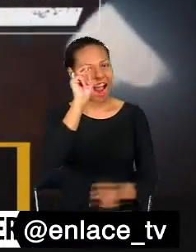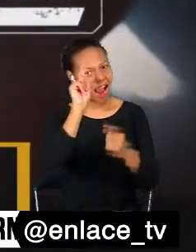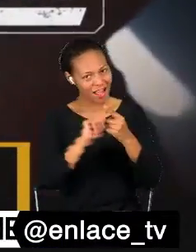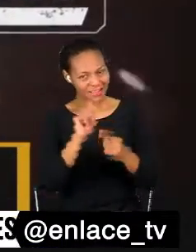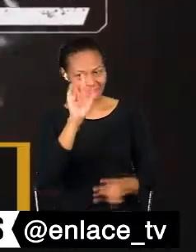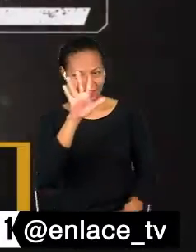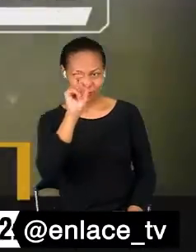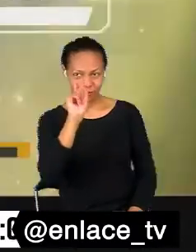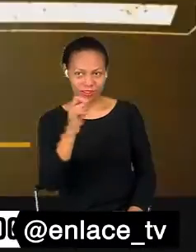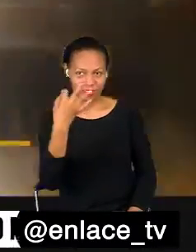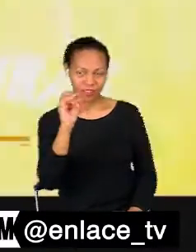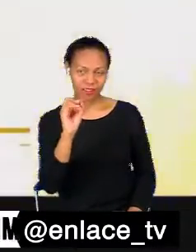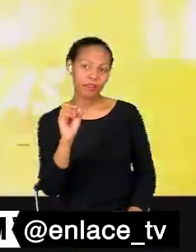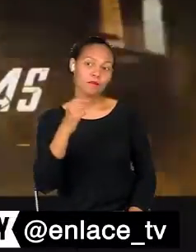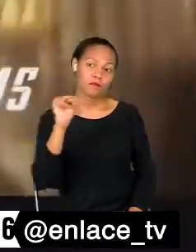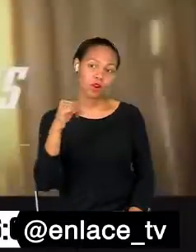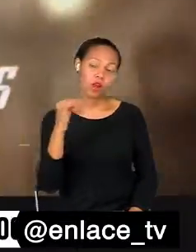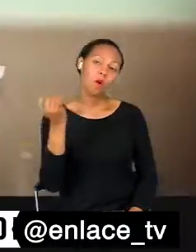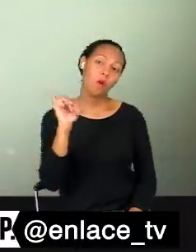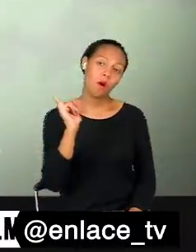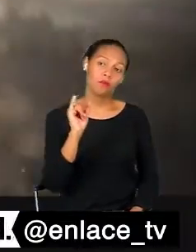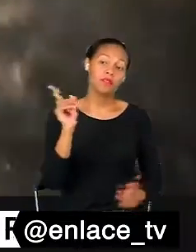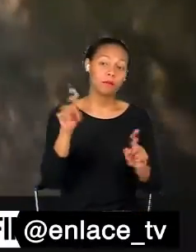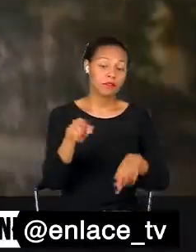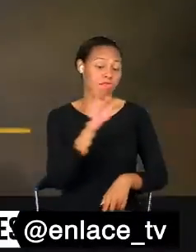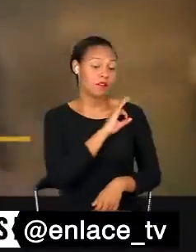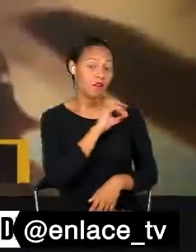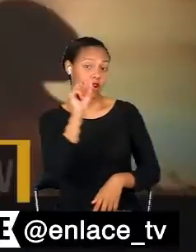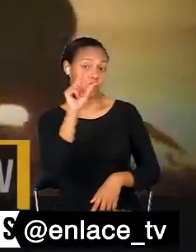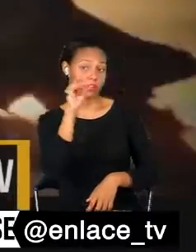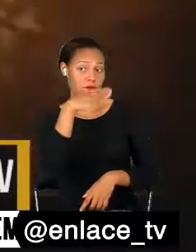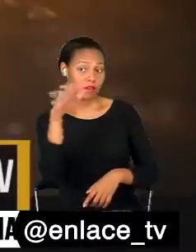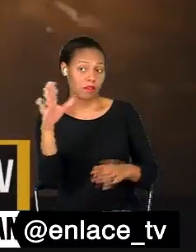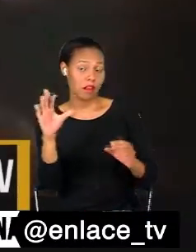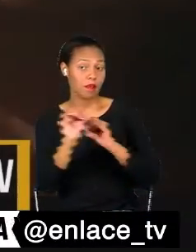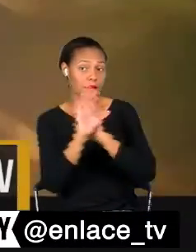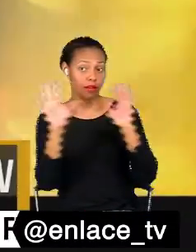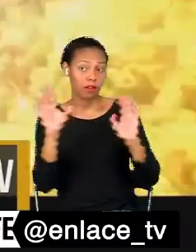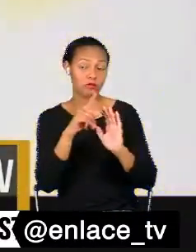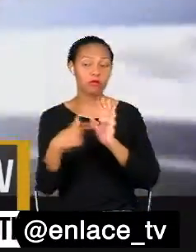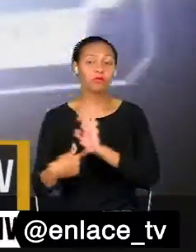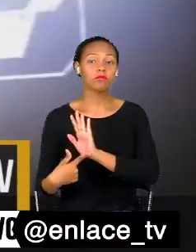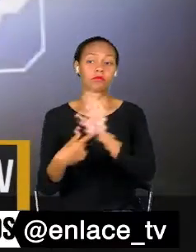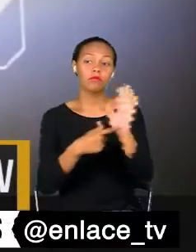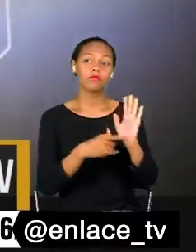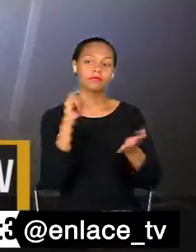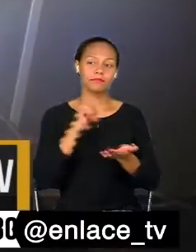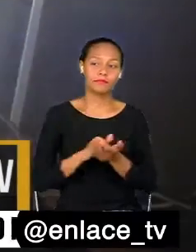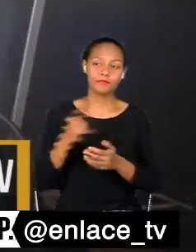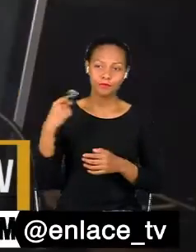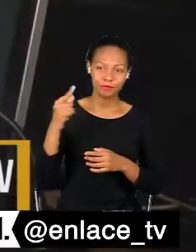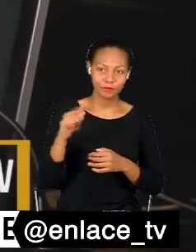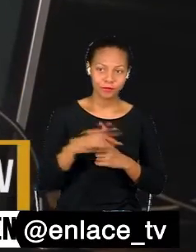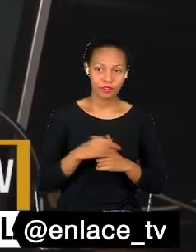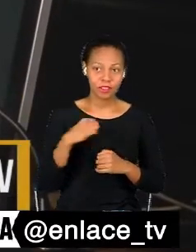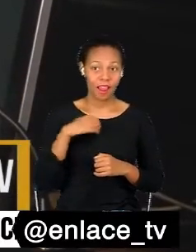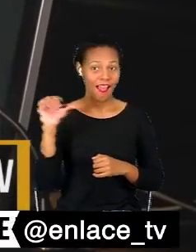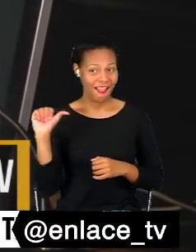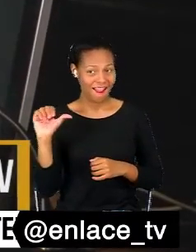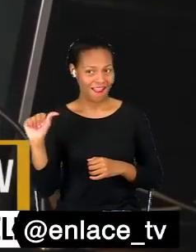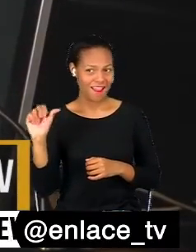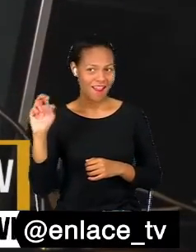y jueves y sábados a las 11:30 de la mañana serán los horarios de emisión de Filmanía. El proyecto de televisión dirigido por Andrea